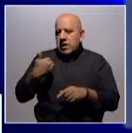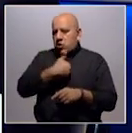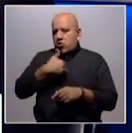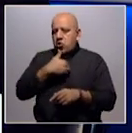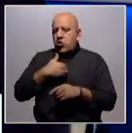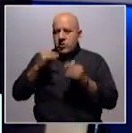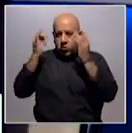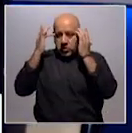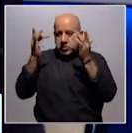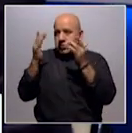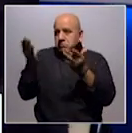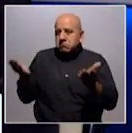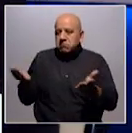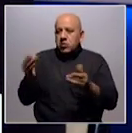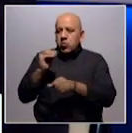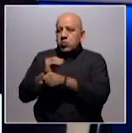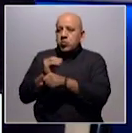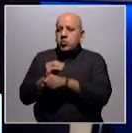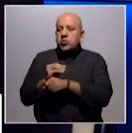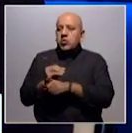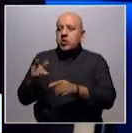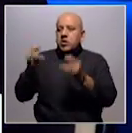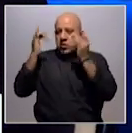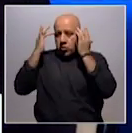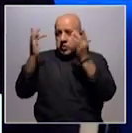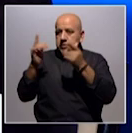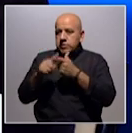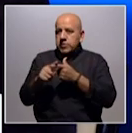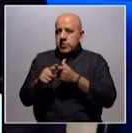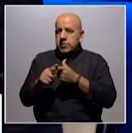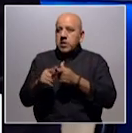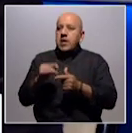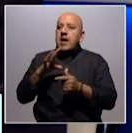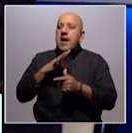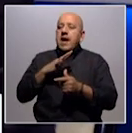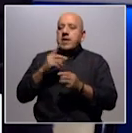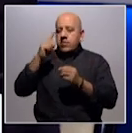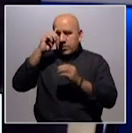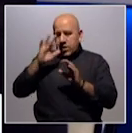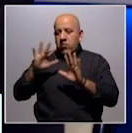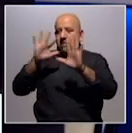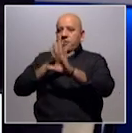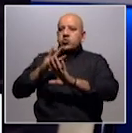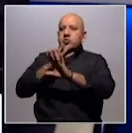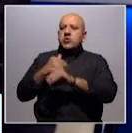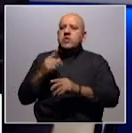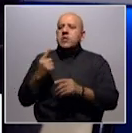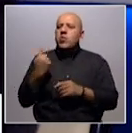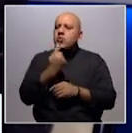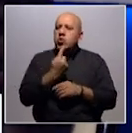cultura y la educación propiamente dicha hay una confusión entre lo que es la autonomía